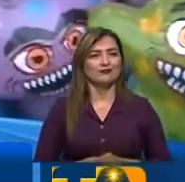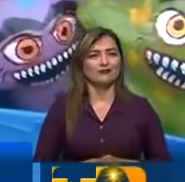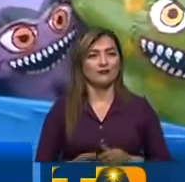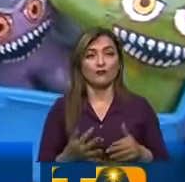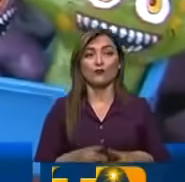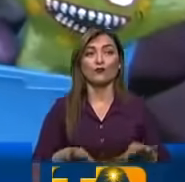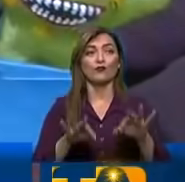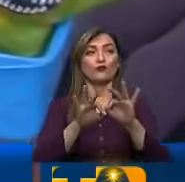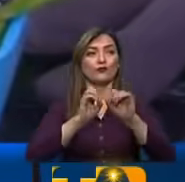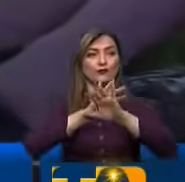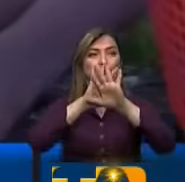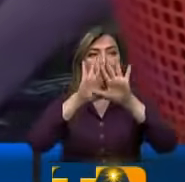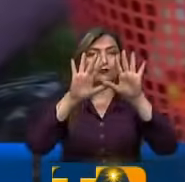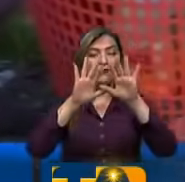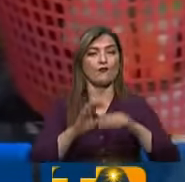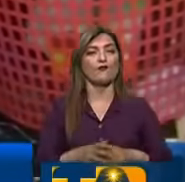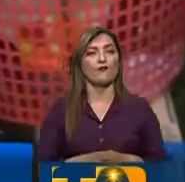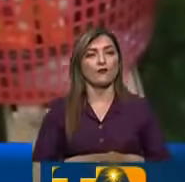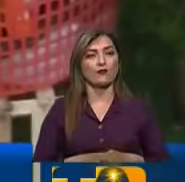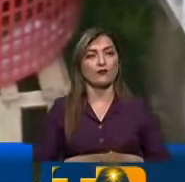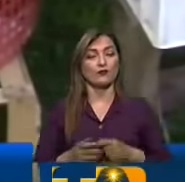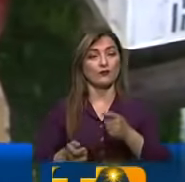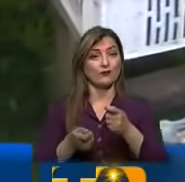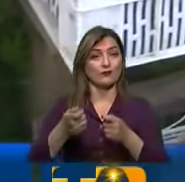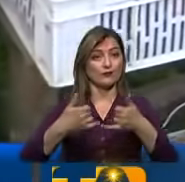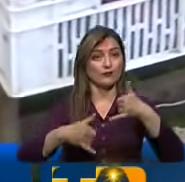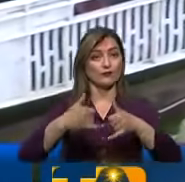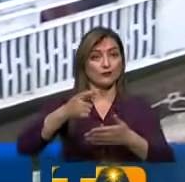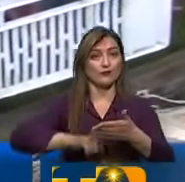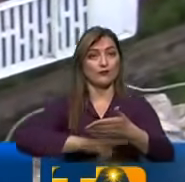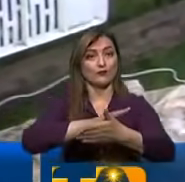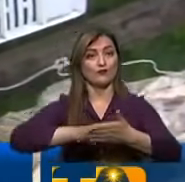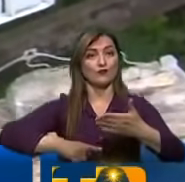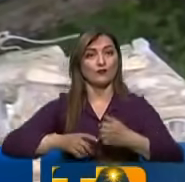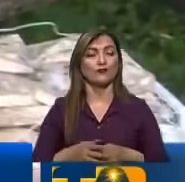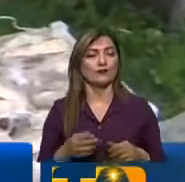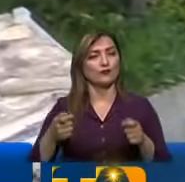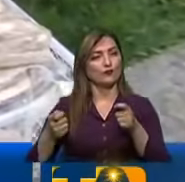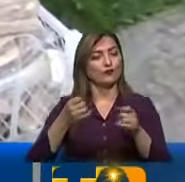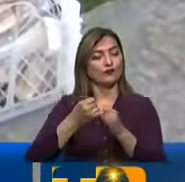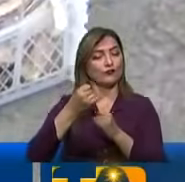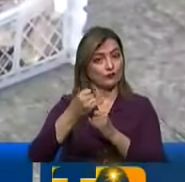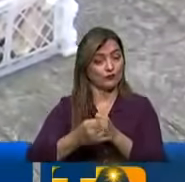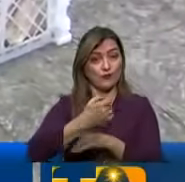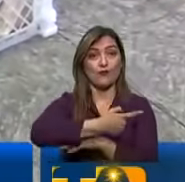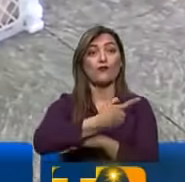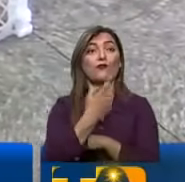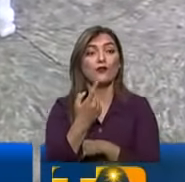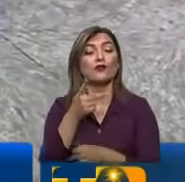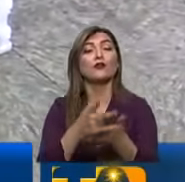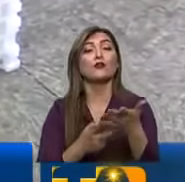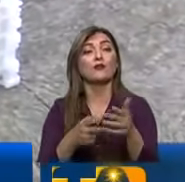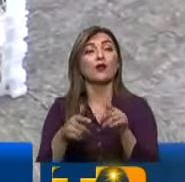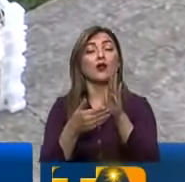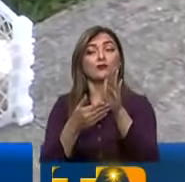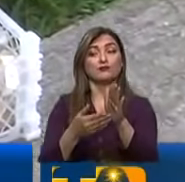importante mencionar que está prohibida la venta de juegos pirotécnicos. Se han realizado operativos los últimos días. ¿Qué pasa si se